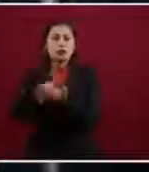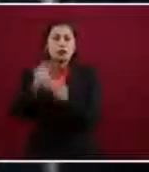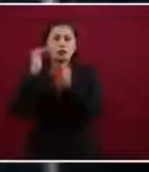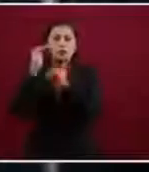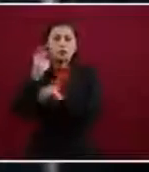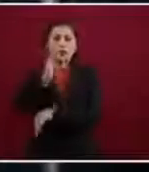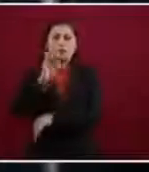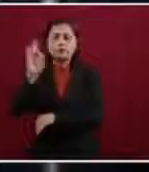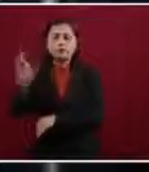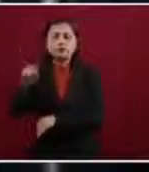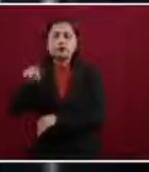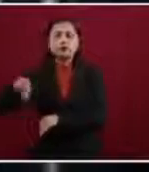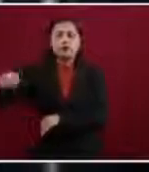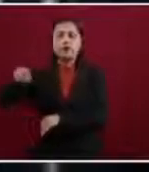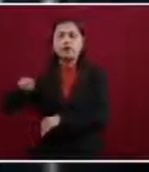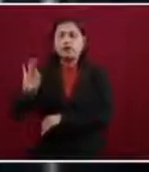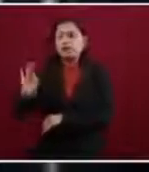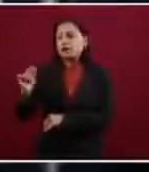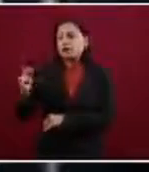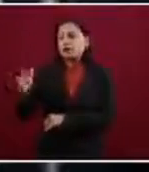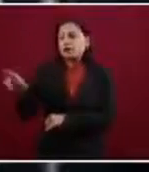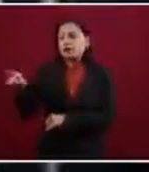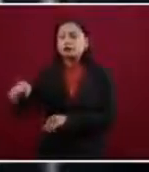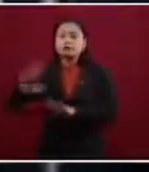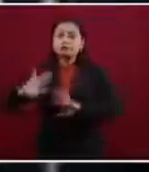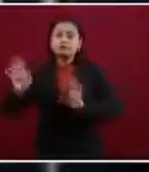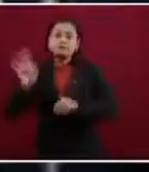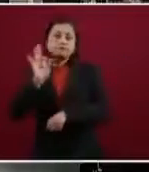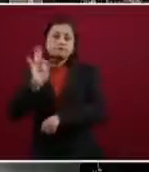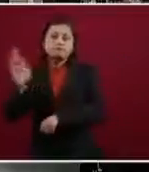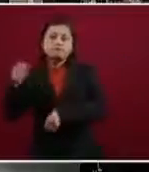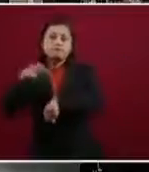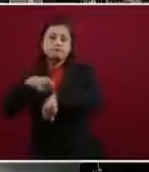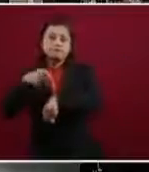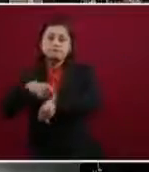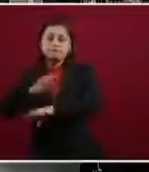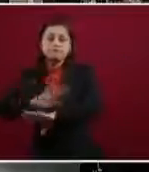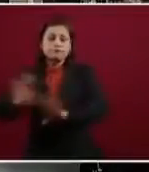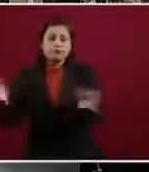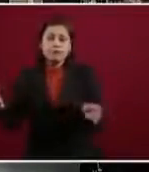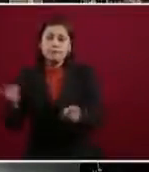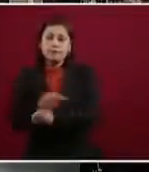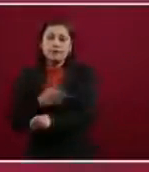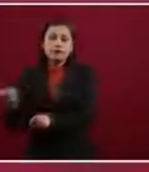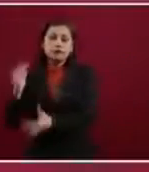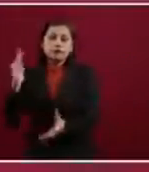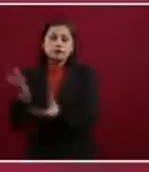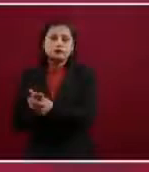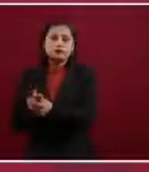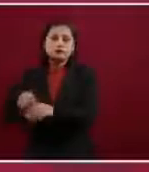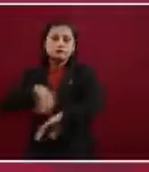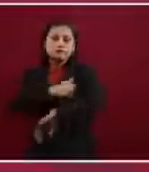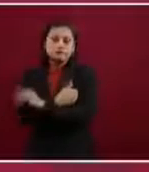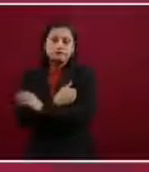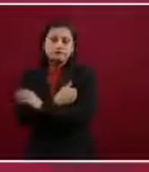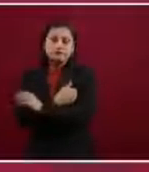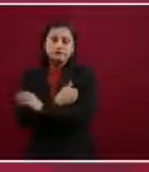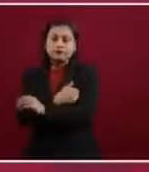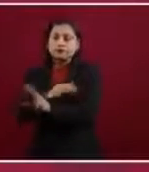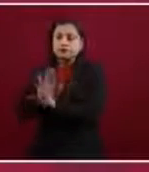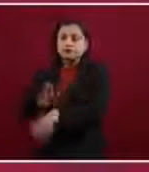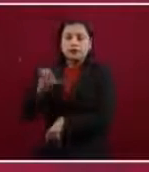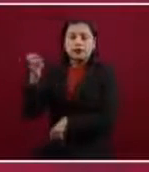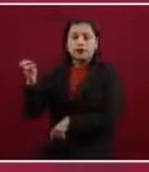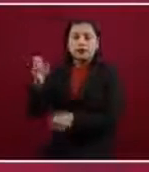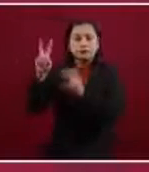pues tú vas a ser archivado. Punto. Pero eso no es un asunto nada más legal. Este